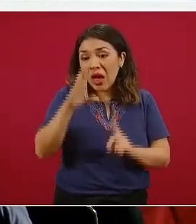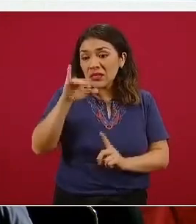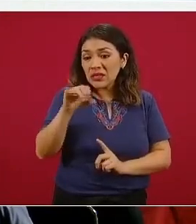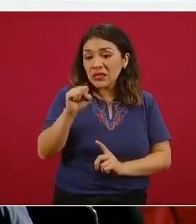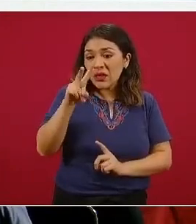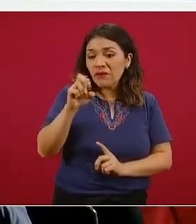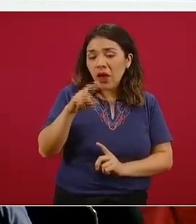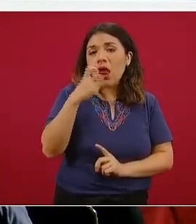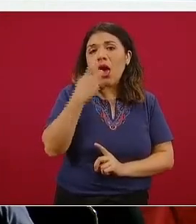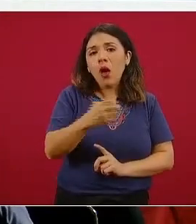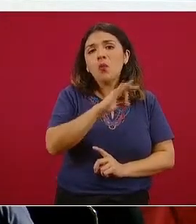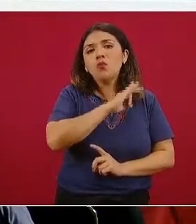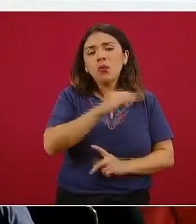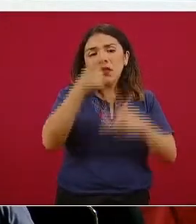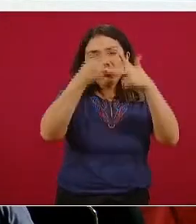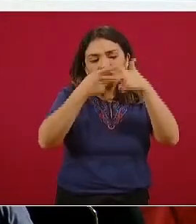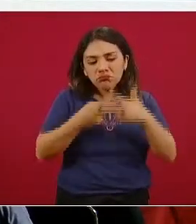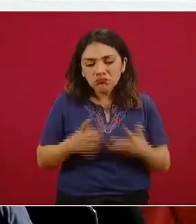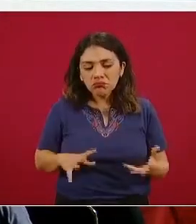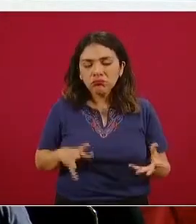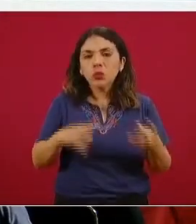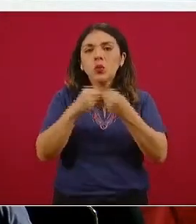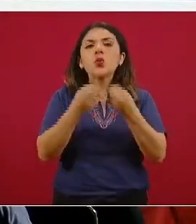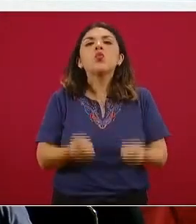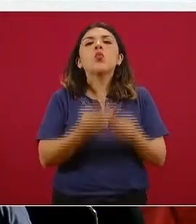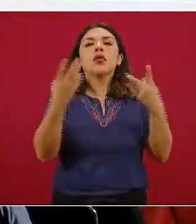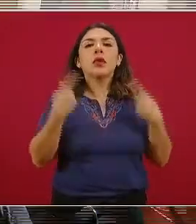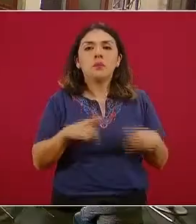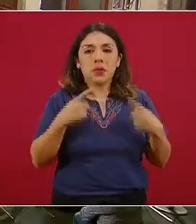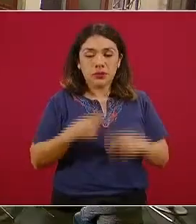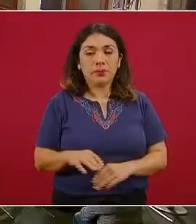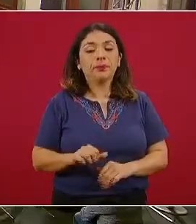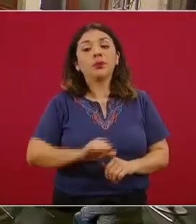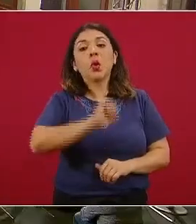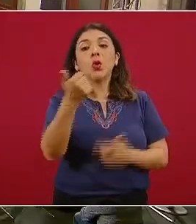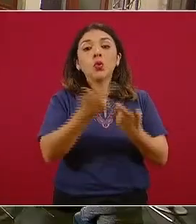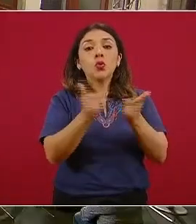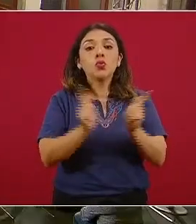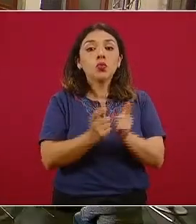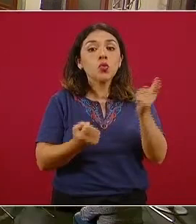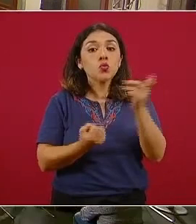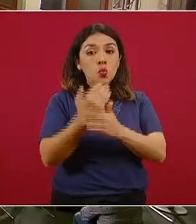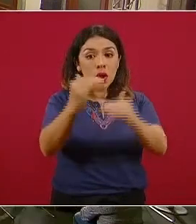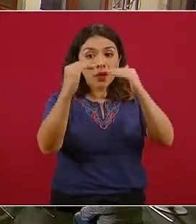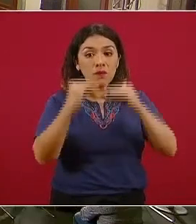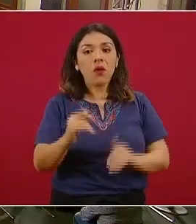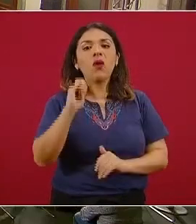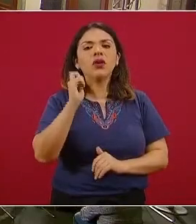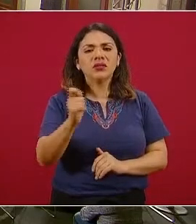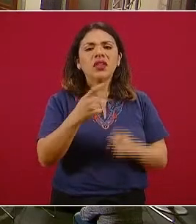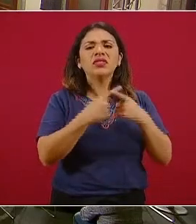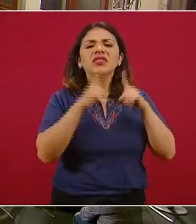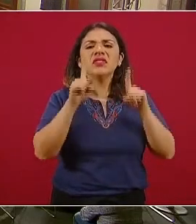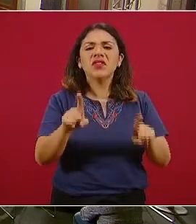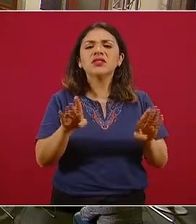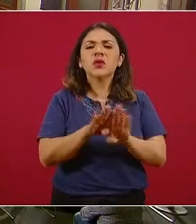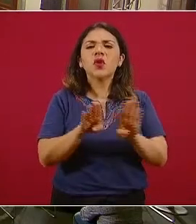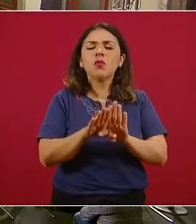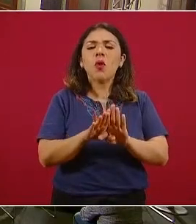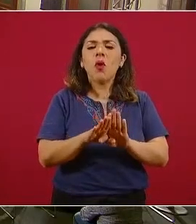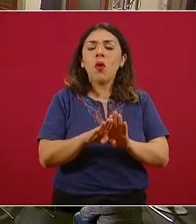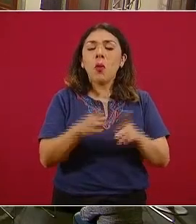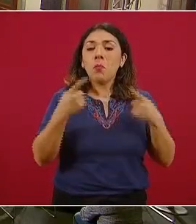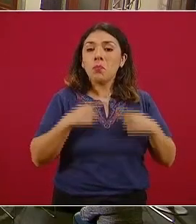permiten contribuir a la estimación de los casos. Otro grupo nuevo vienen a ser la diferencia que hacemos de los